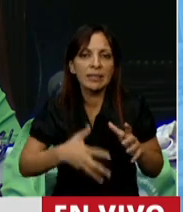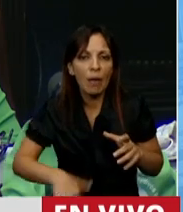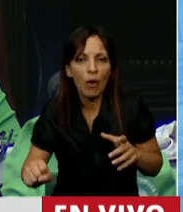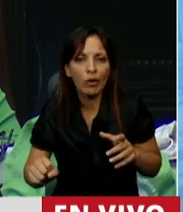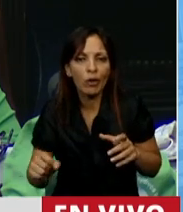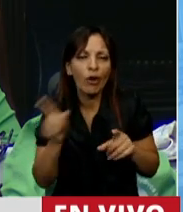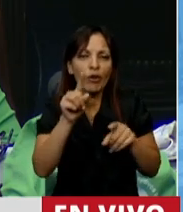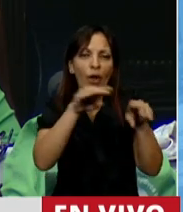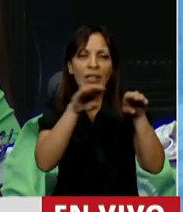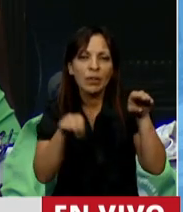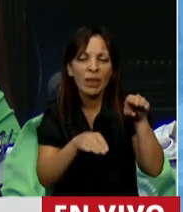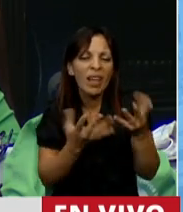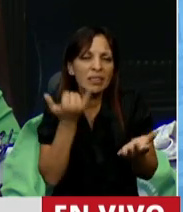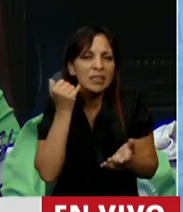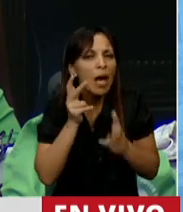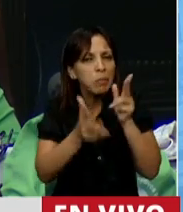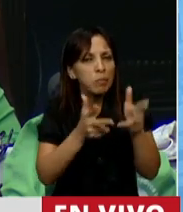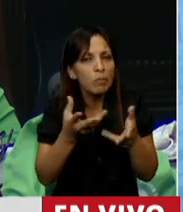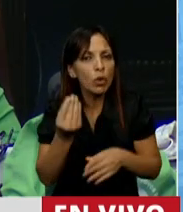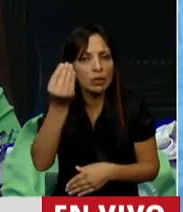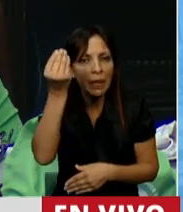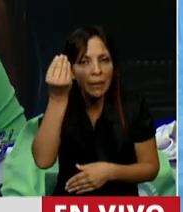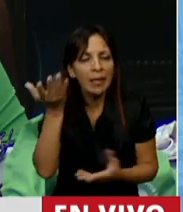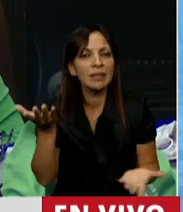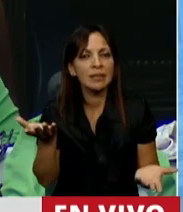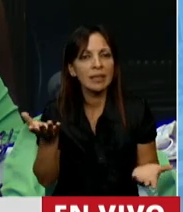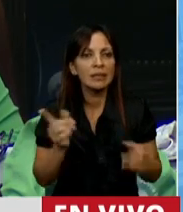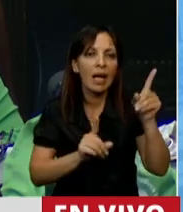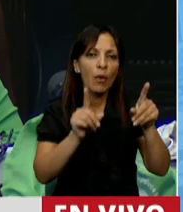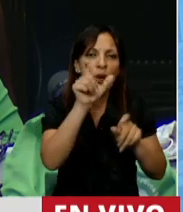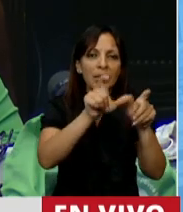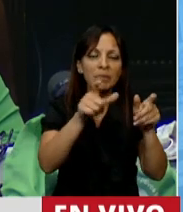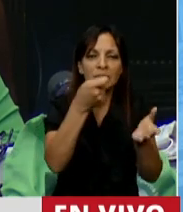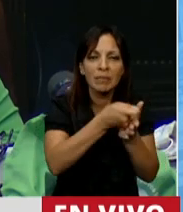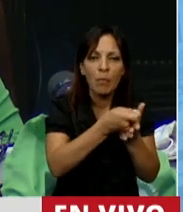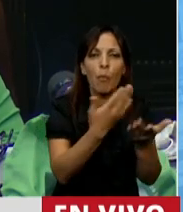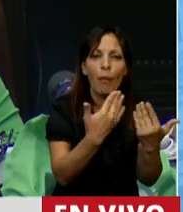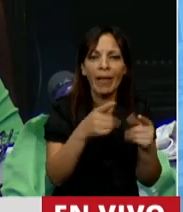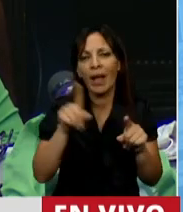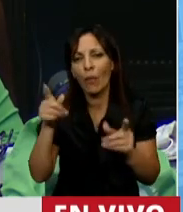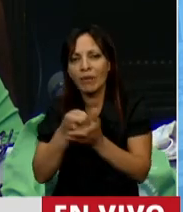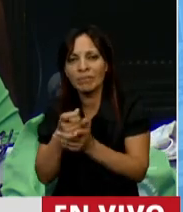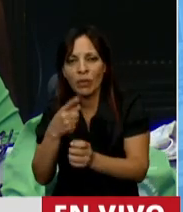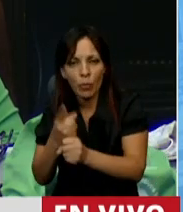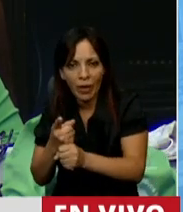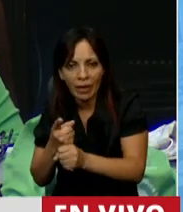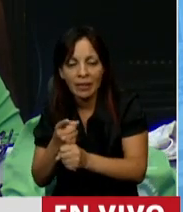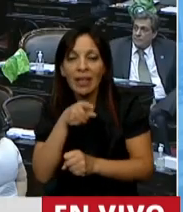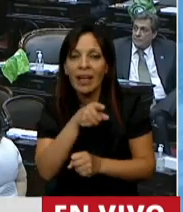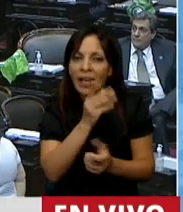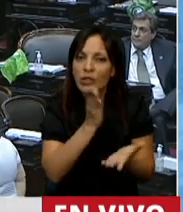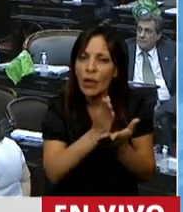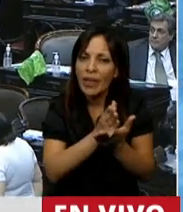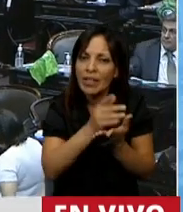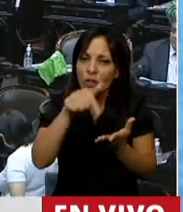desigualdad. Esto ya se dijo varias veces entre los que pueden pagarlo y no lo pueden pagar. Estos son los derechos que